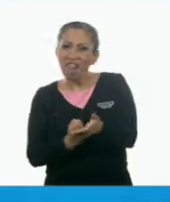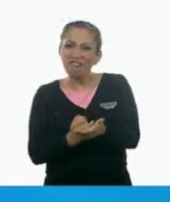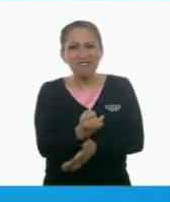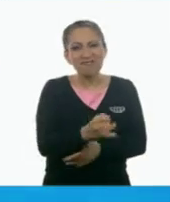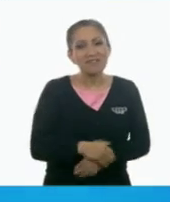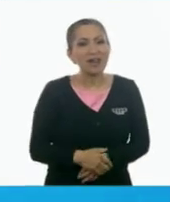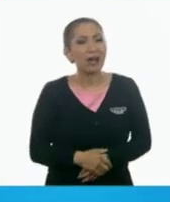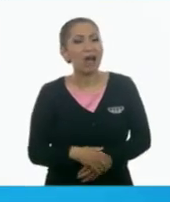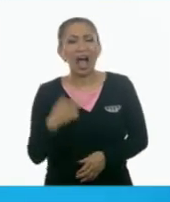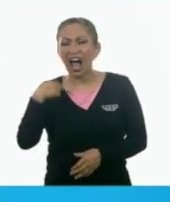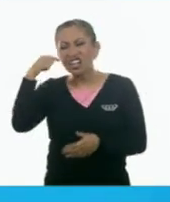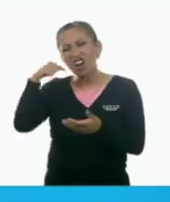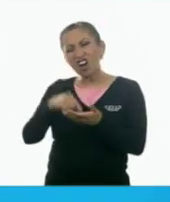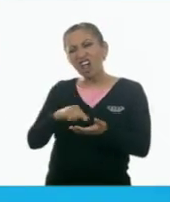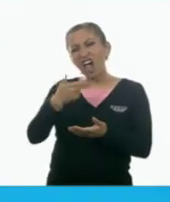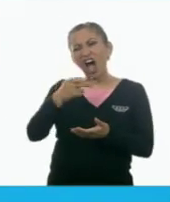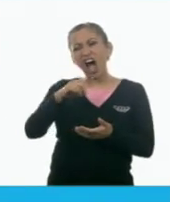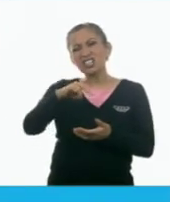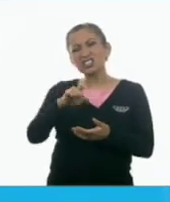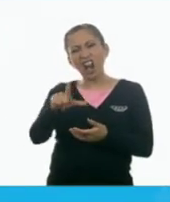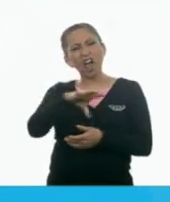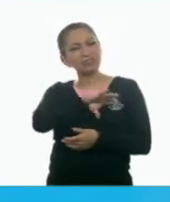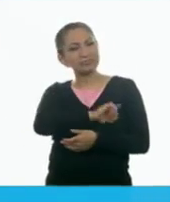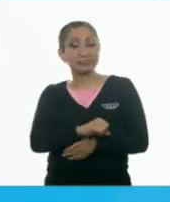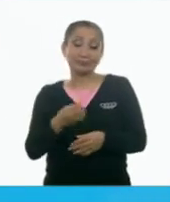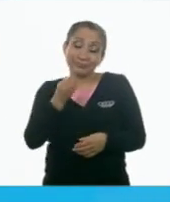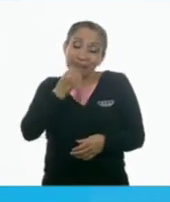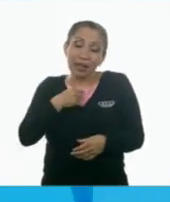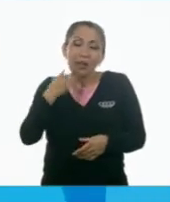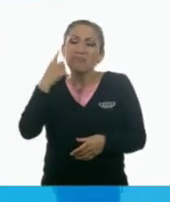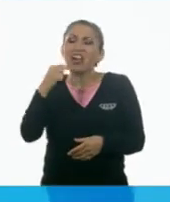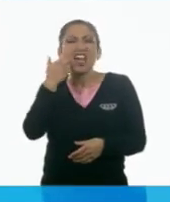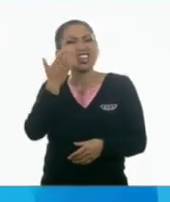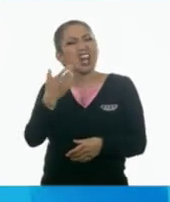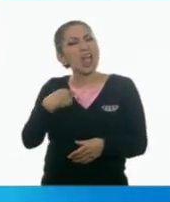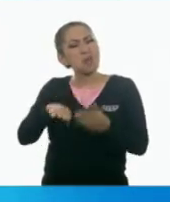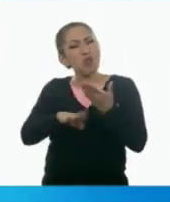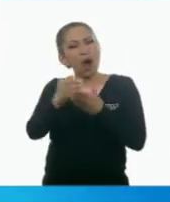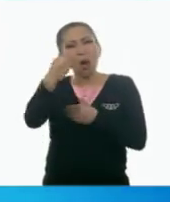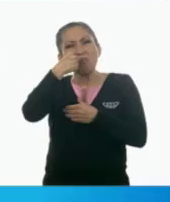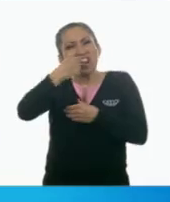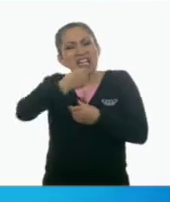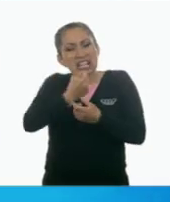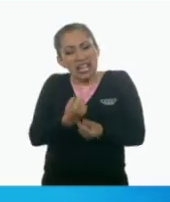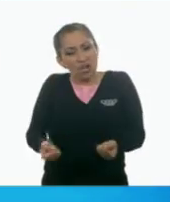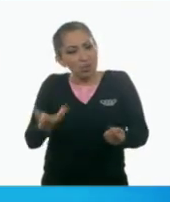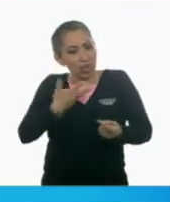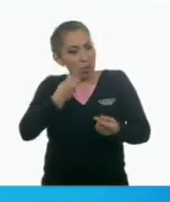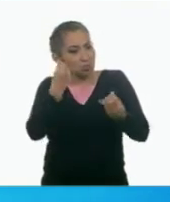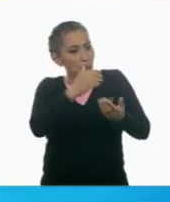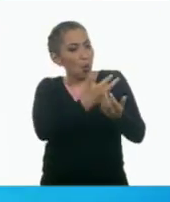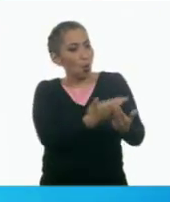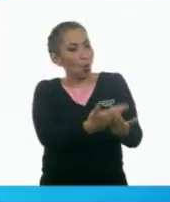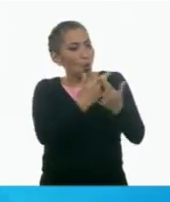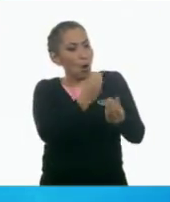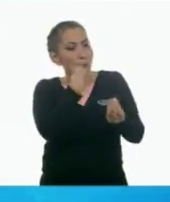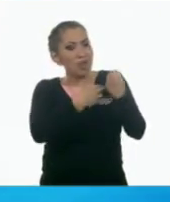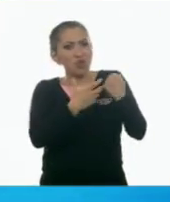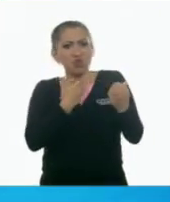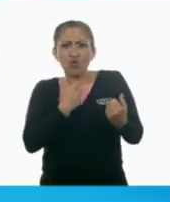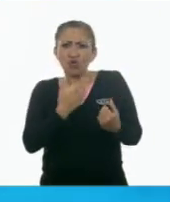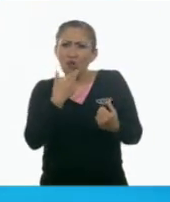Staff! ¡Ay! Yo pensé que Hansel era su favorito. Además, ¿para qué quería la bruja comerse a un niño teniendo tanta comida y dulces en su